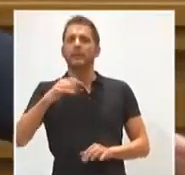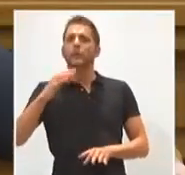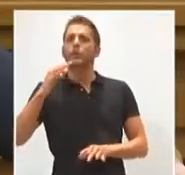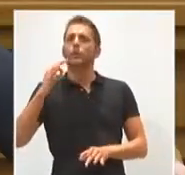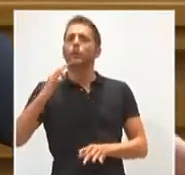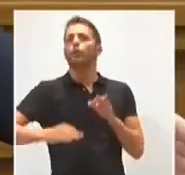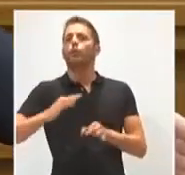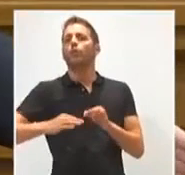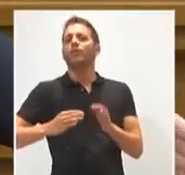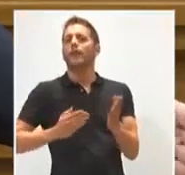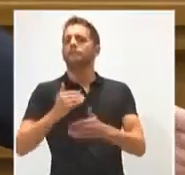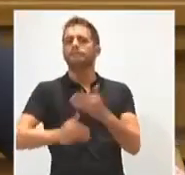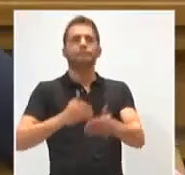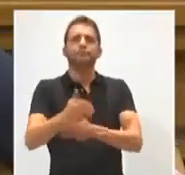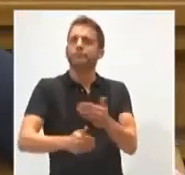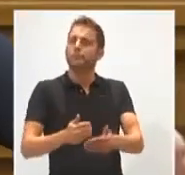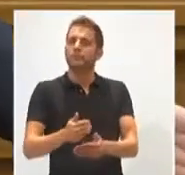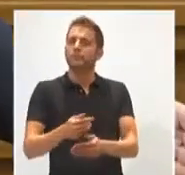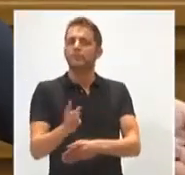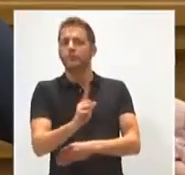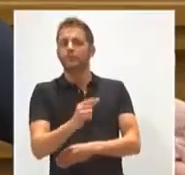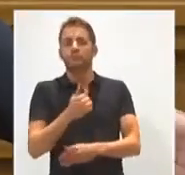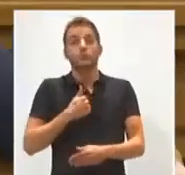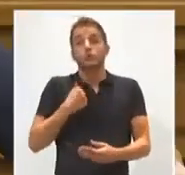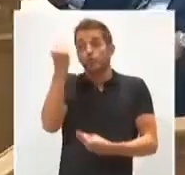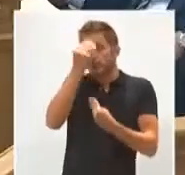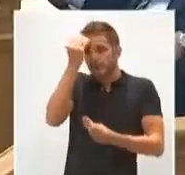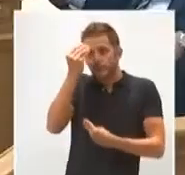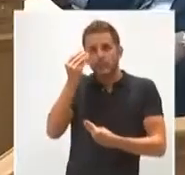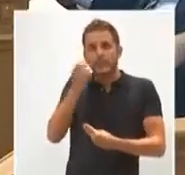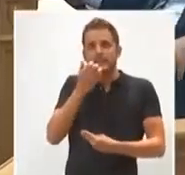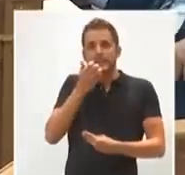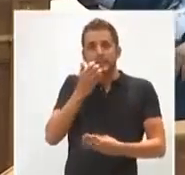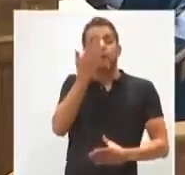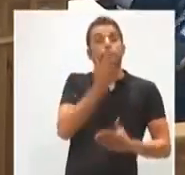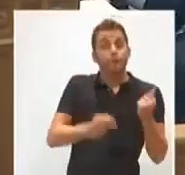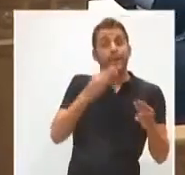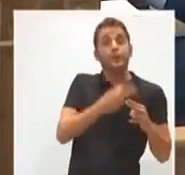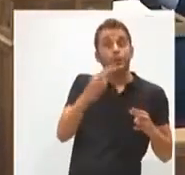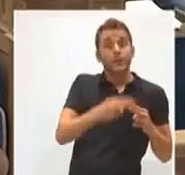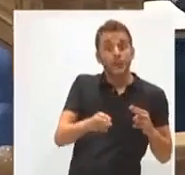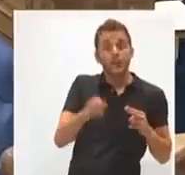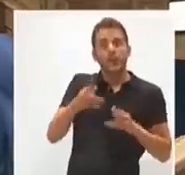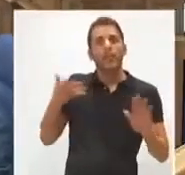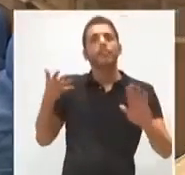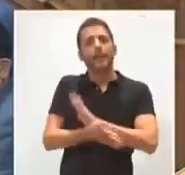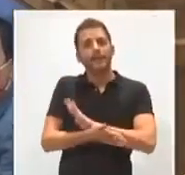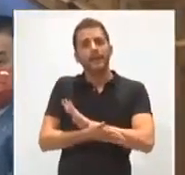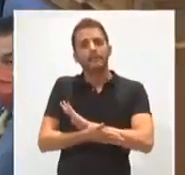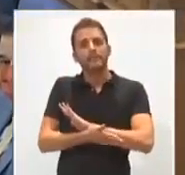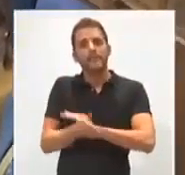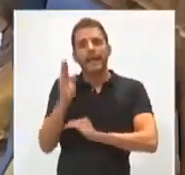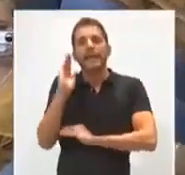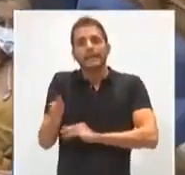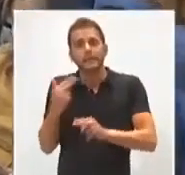yo creo que cuando se comete un error político el castigo político pero que cuando se atropella la ley tiene que reaccionar el